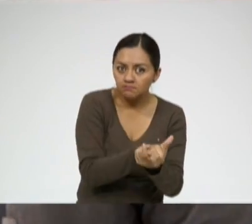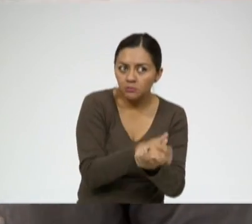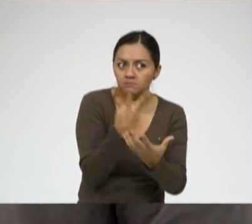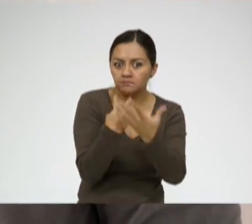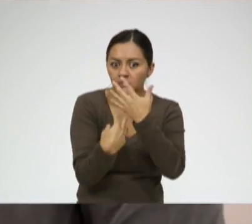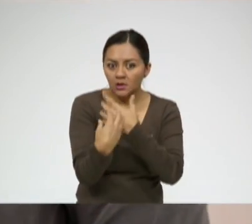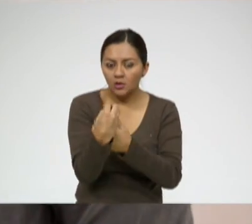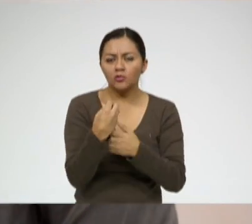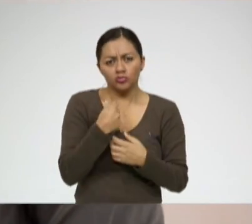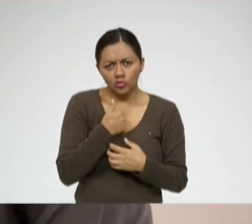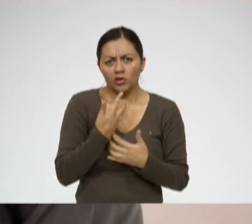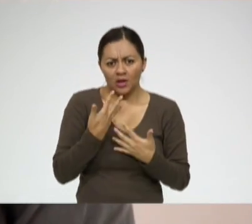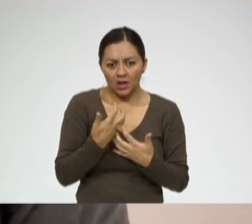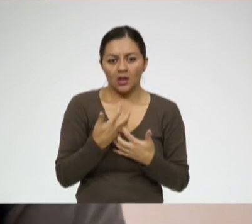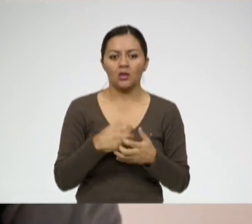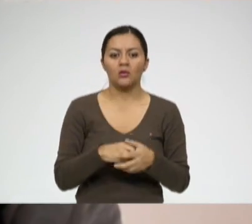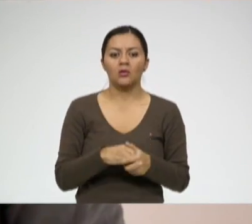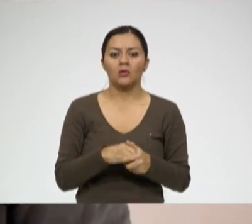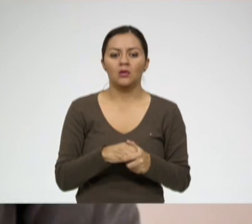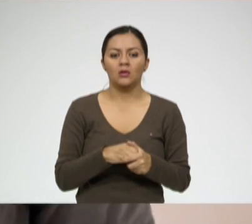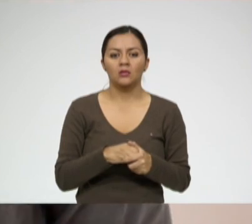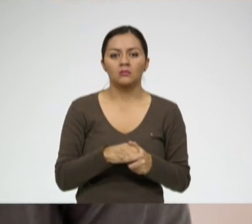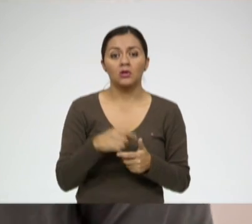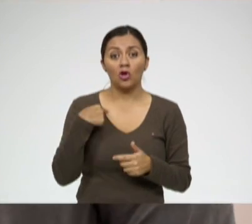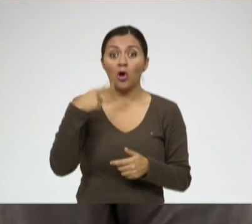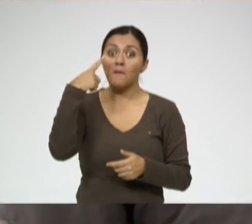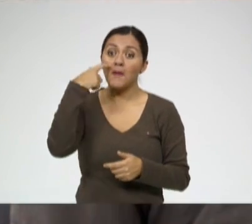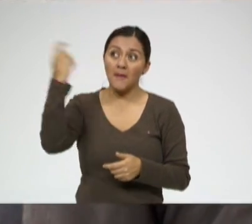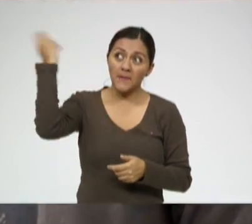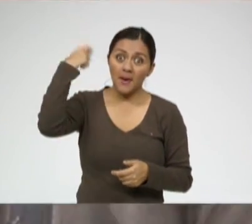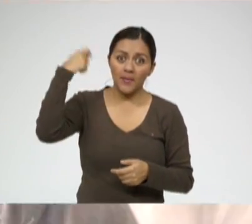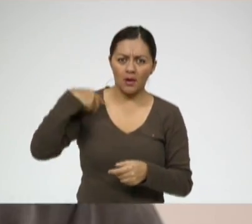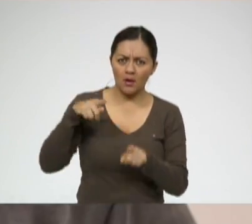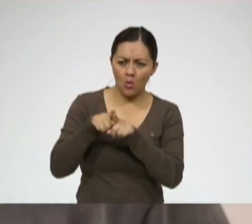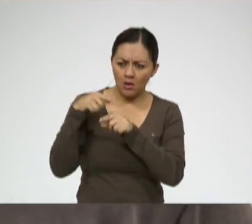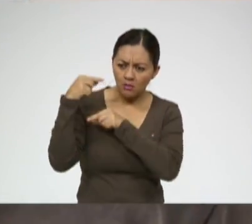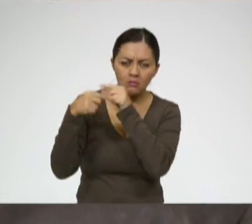lo posible por no hacer lo que hizo mi papá conmigo.